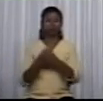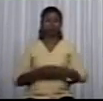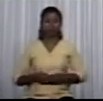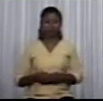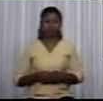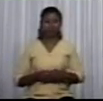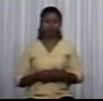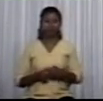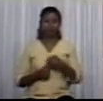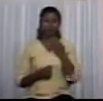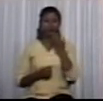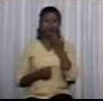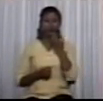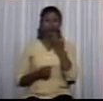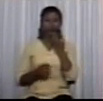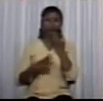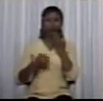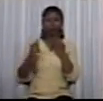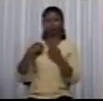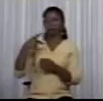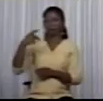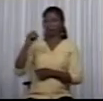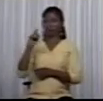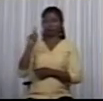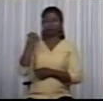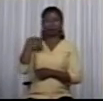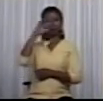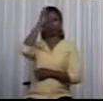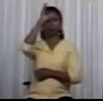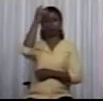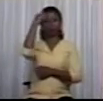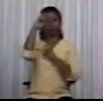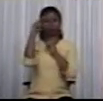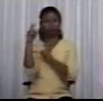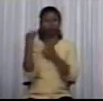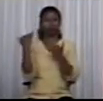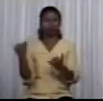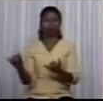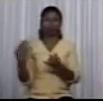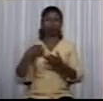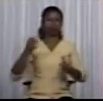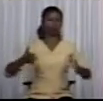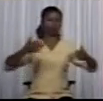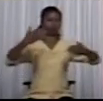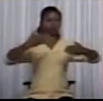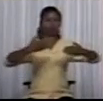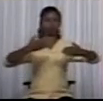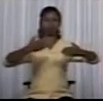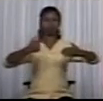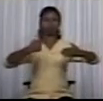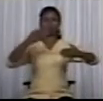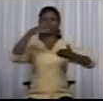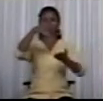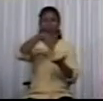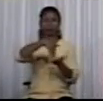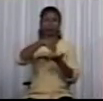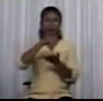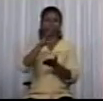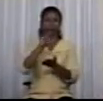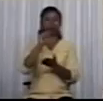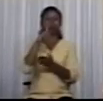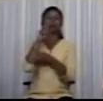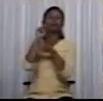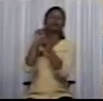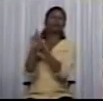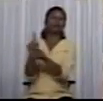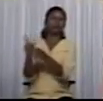continuación. Papá Roncón, ícono de nuestra cultura, a quien se le ha rendido homenaje con la instalación de este monumento. Papá Roncón,